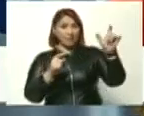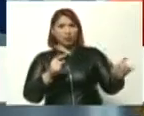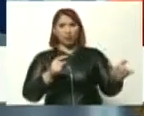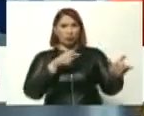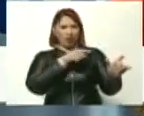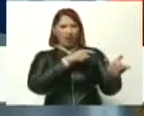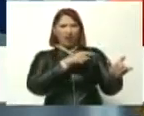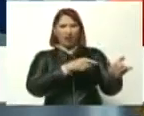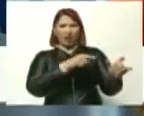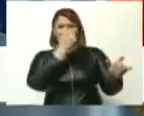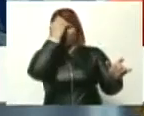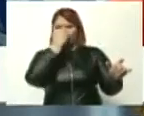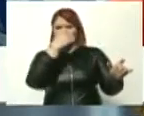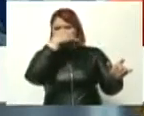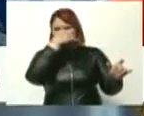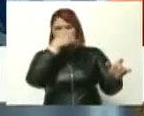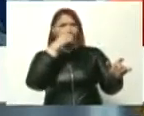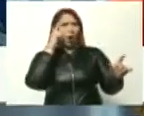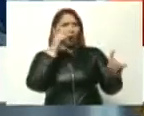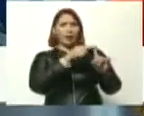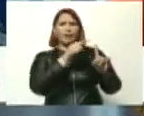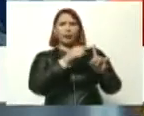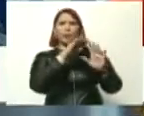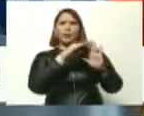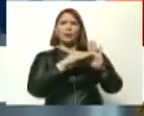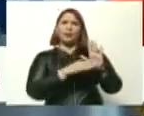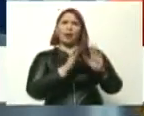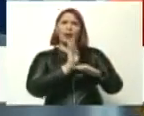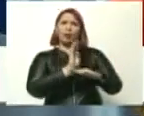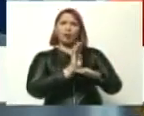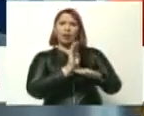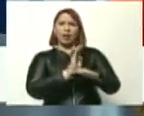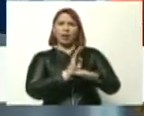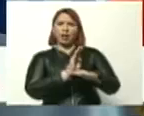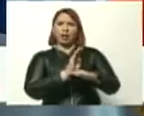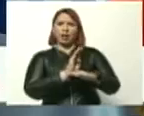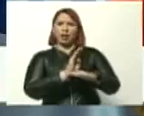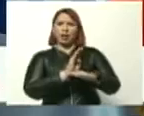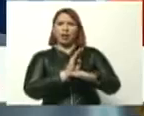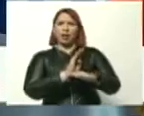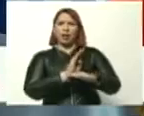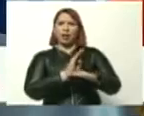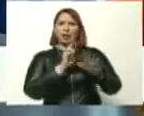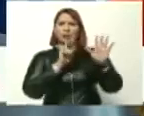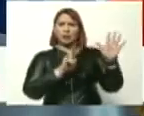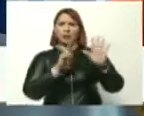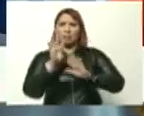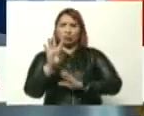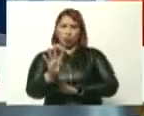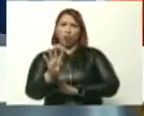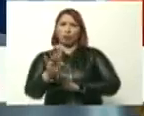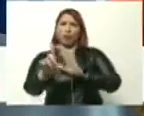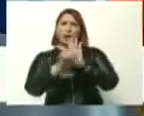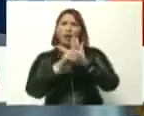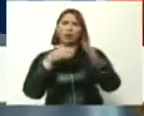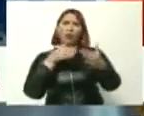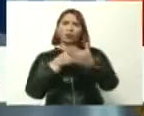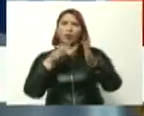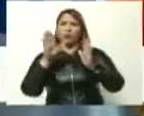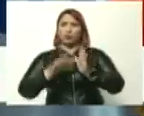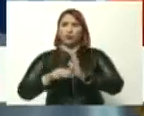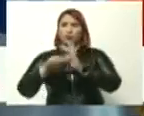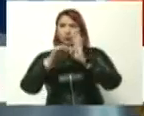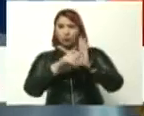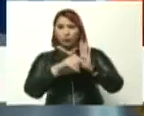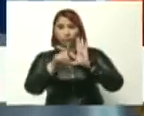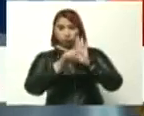de una medida cautelar. Fundamento 64 de la ley contra la corrupción.